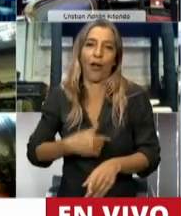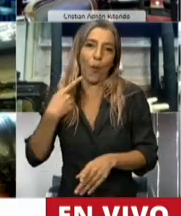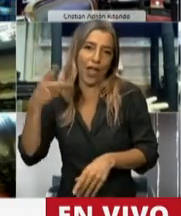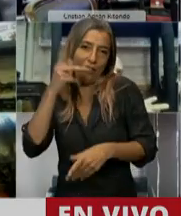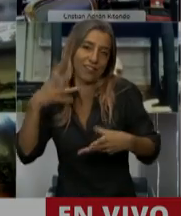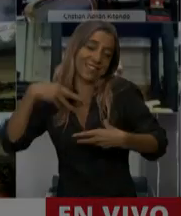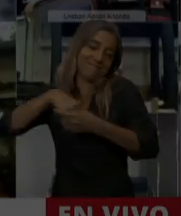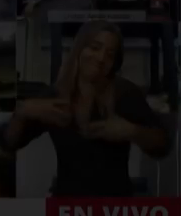gracias a diputados